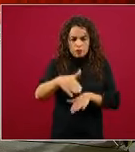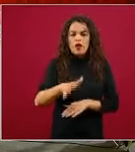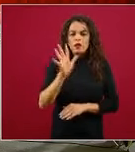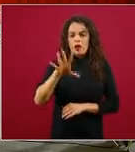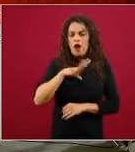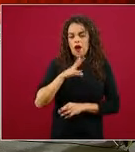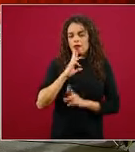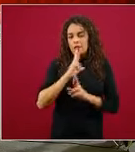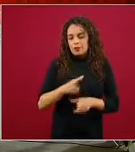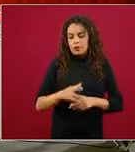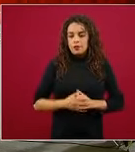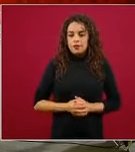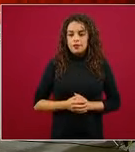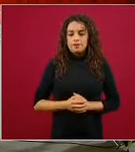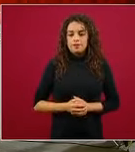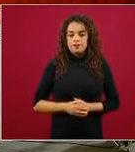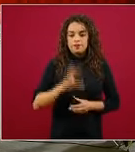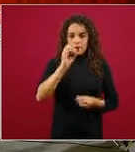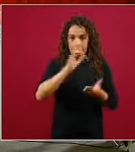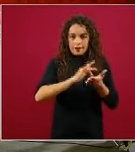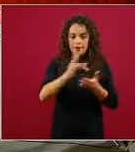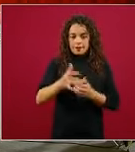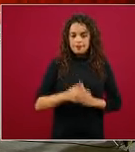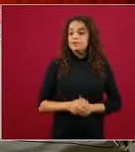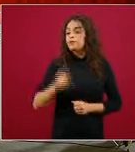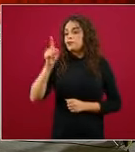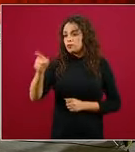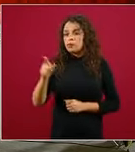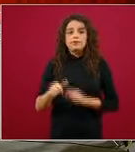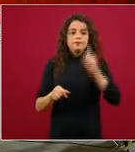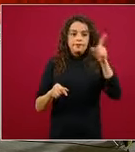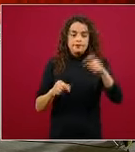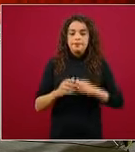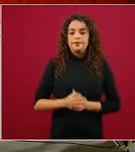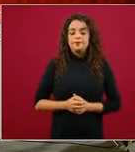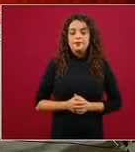Muchas gracias. Usted, y nos vamos acá de este lado con el colega.